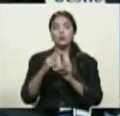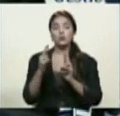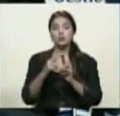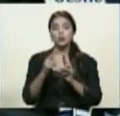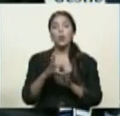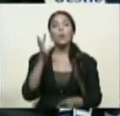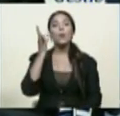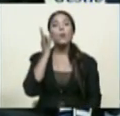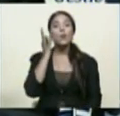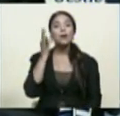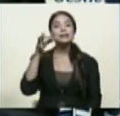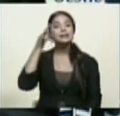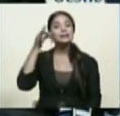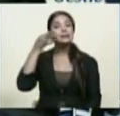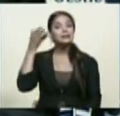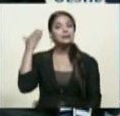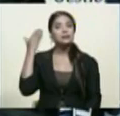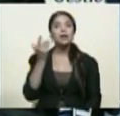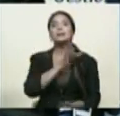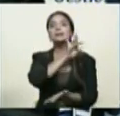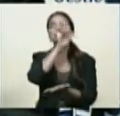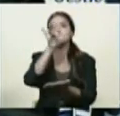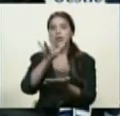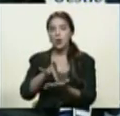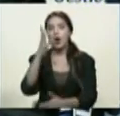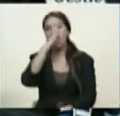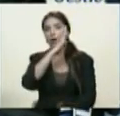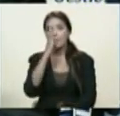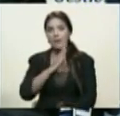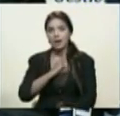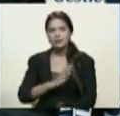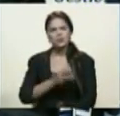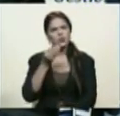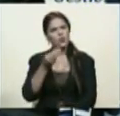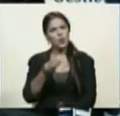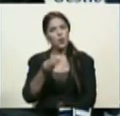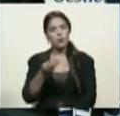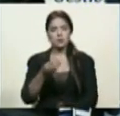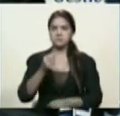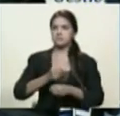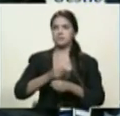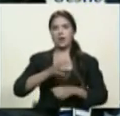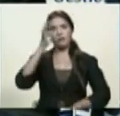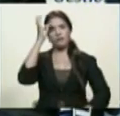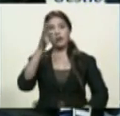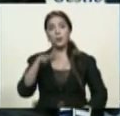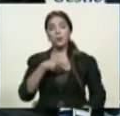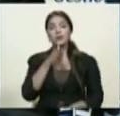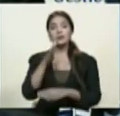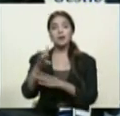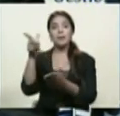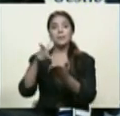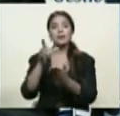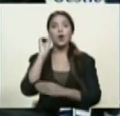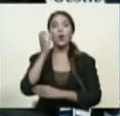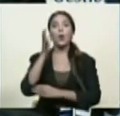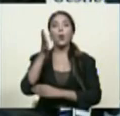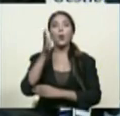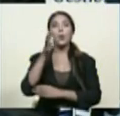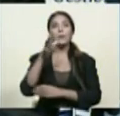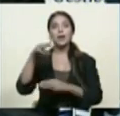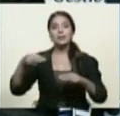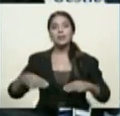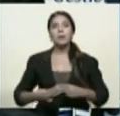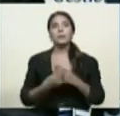ciudadana luisa ortega díaz llegó a horas y en condición de fiscal para participar en una cumbre del mercosur